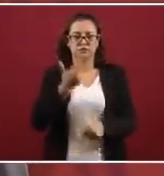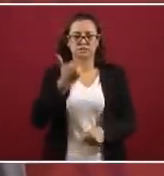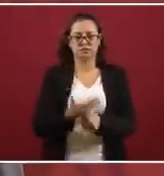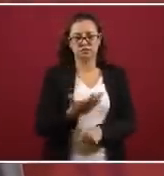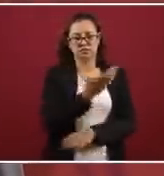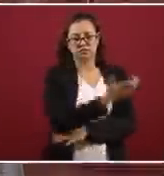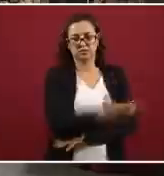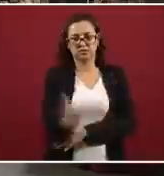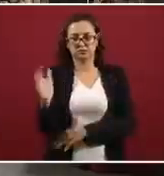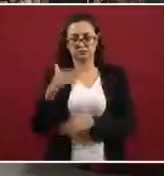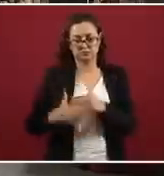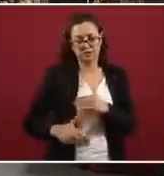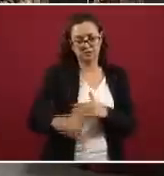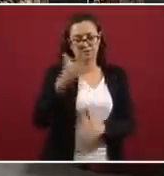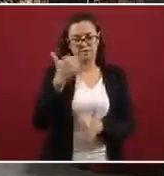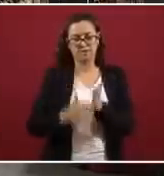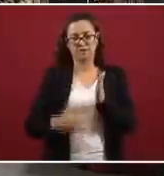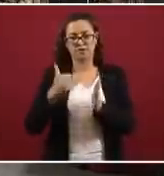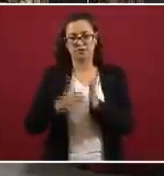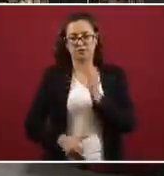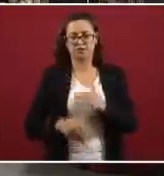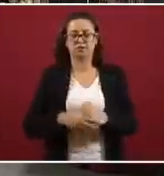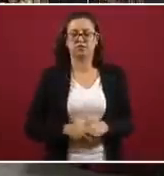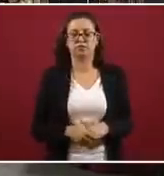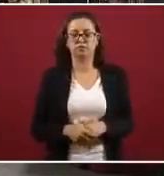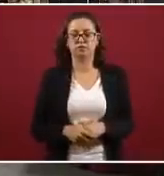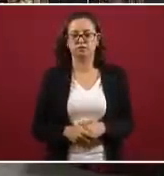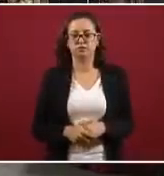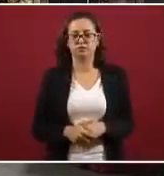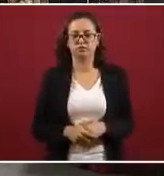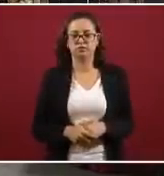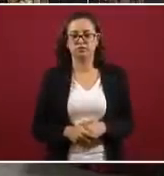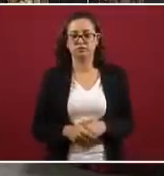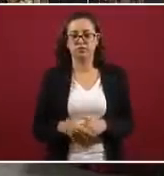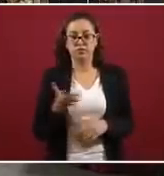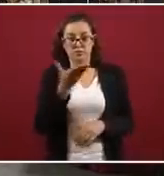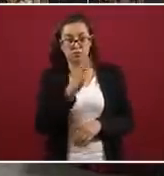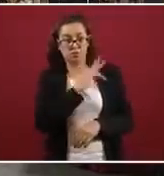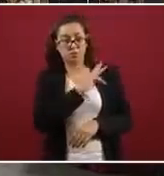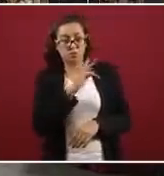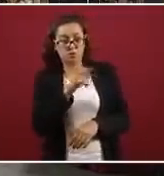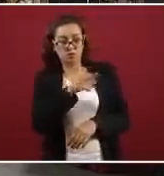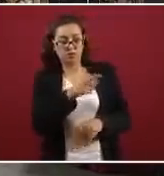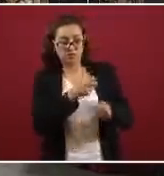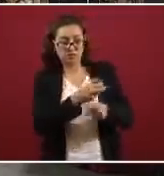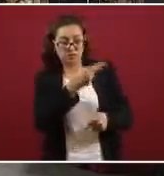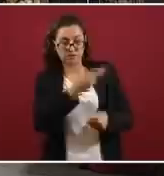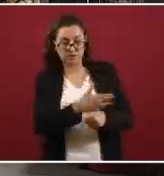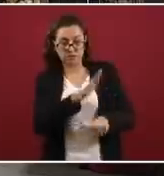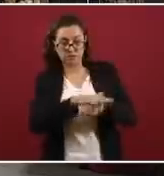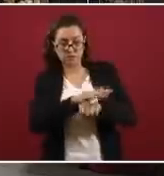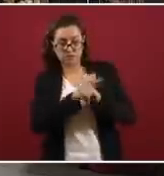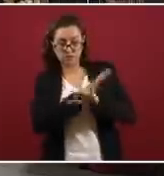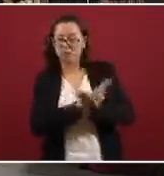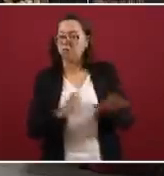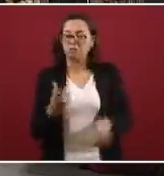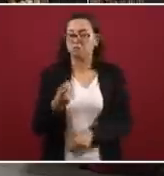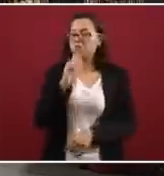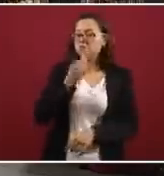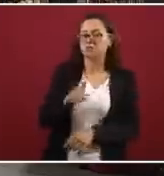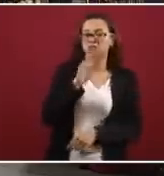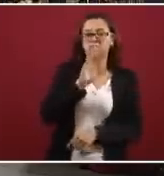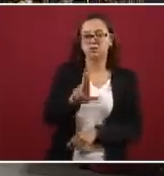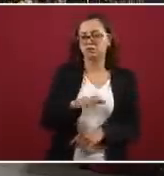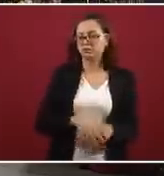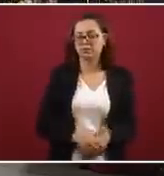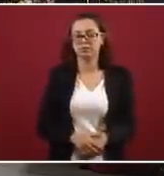de Agricultura. ¿Podría el secretario ampliar un poco sobre detalles? Pues te va a decir lo mismo. Y